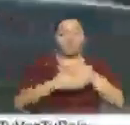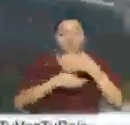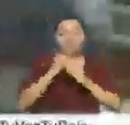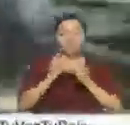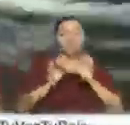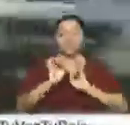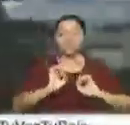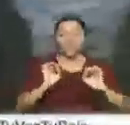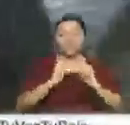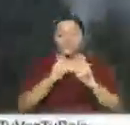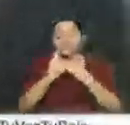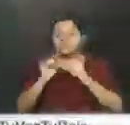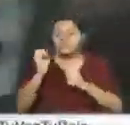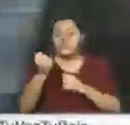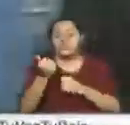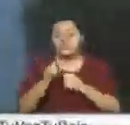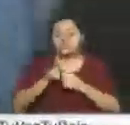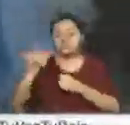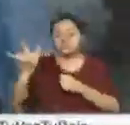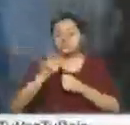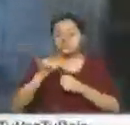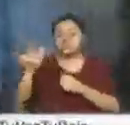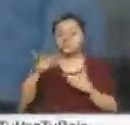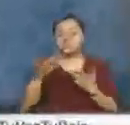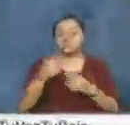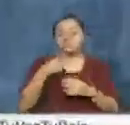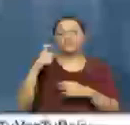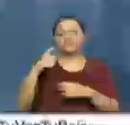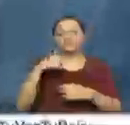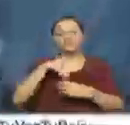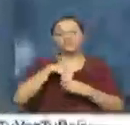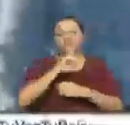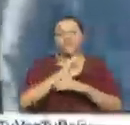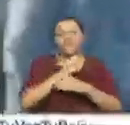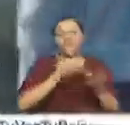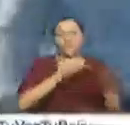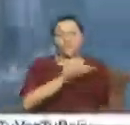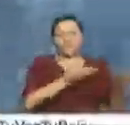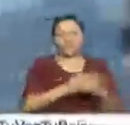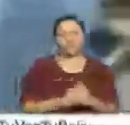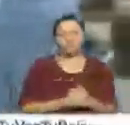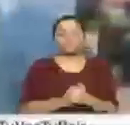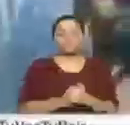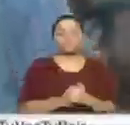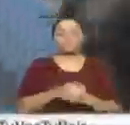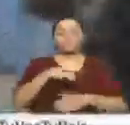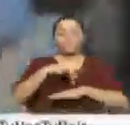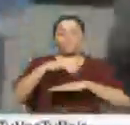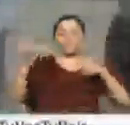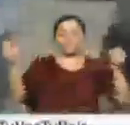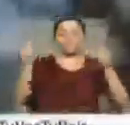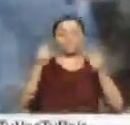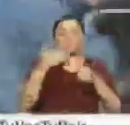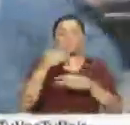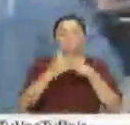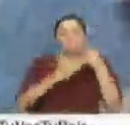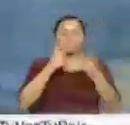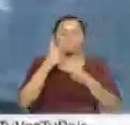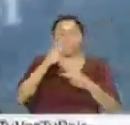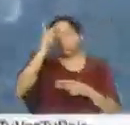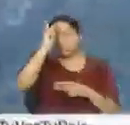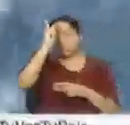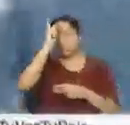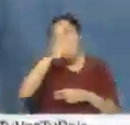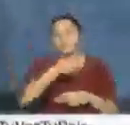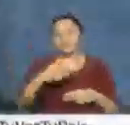judiciales que se les siguen a cada uno de ellos en la República de Ecuador. La audiencia coincide con la visita a Perú del